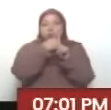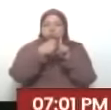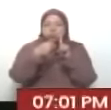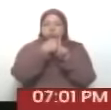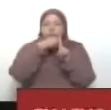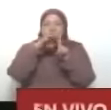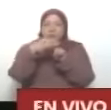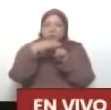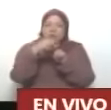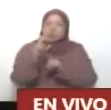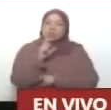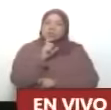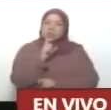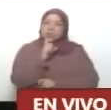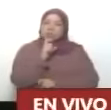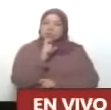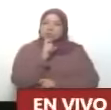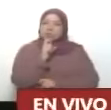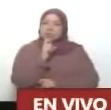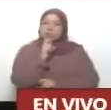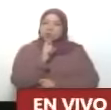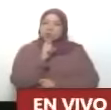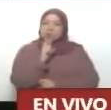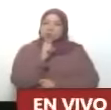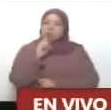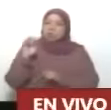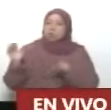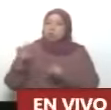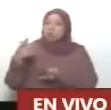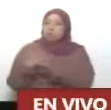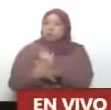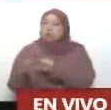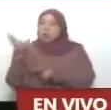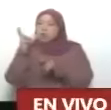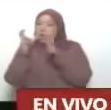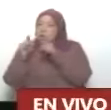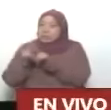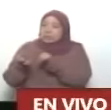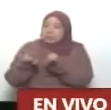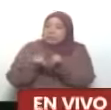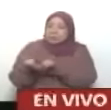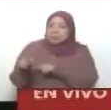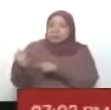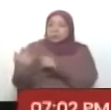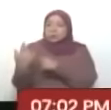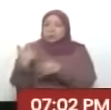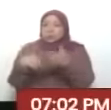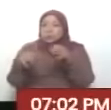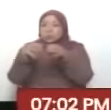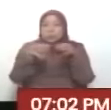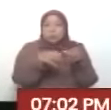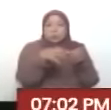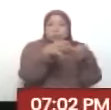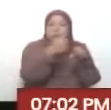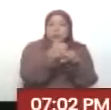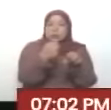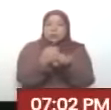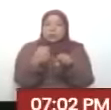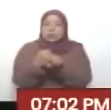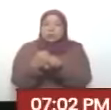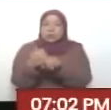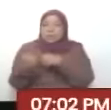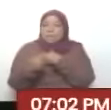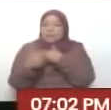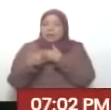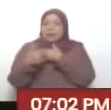batallas, habiendo desmontado conspiraciones por aquí, conspiraciones por allá, las que han venido